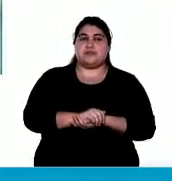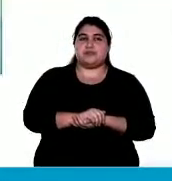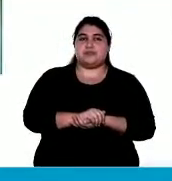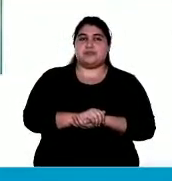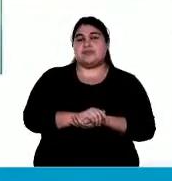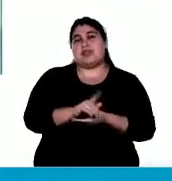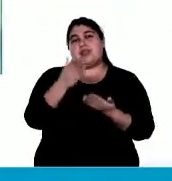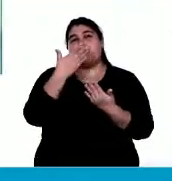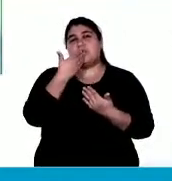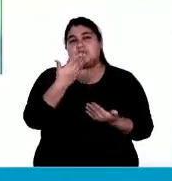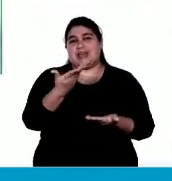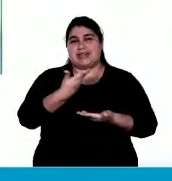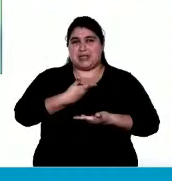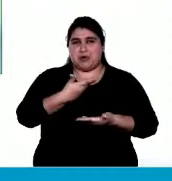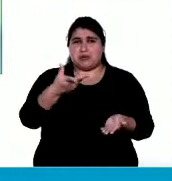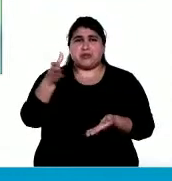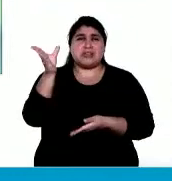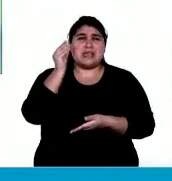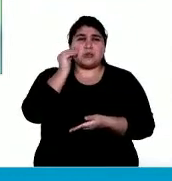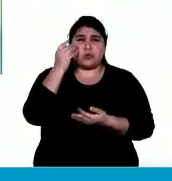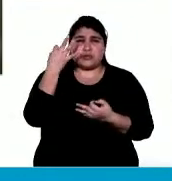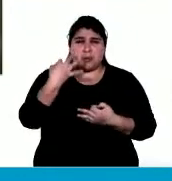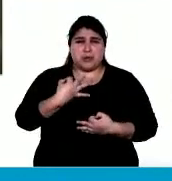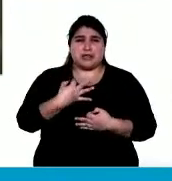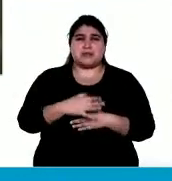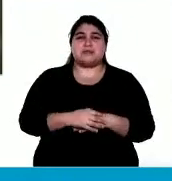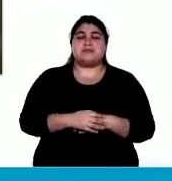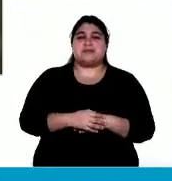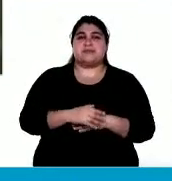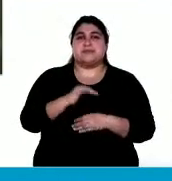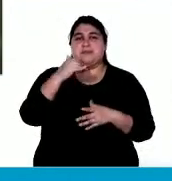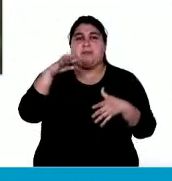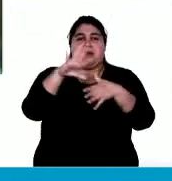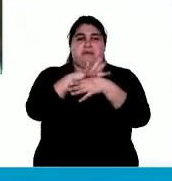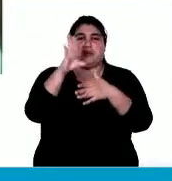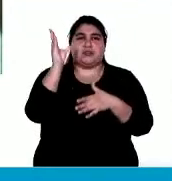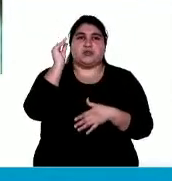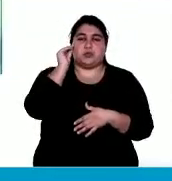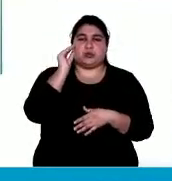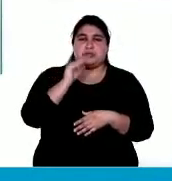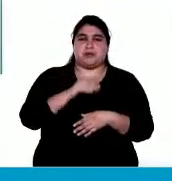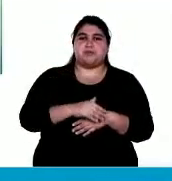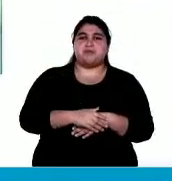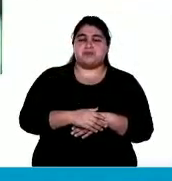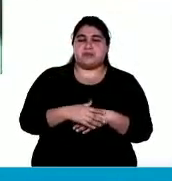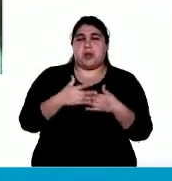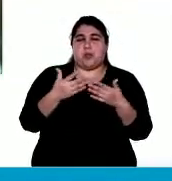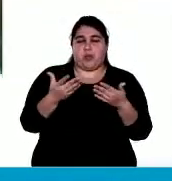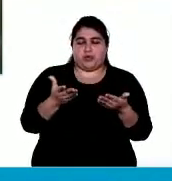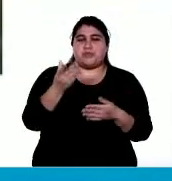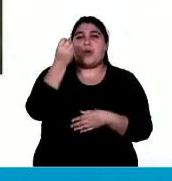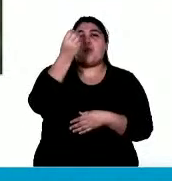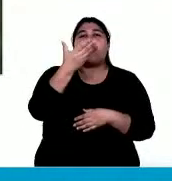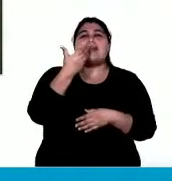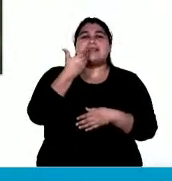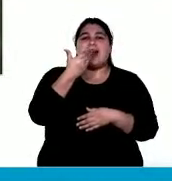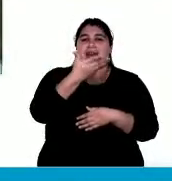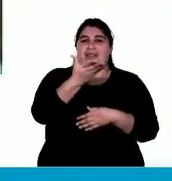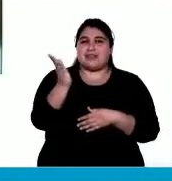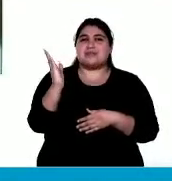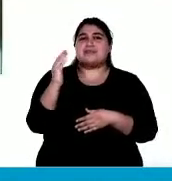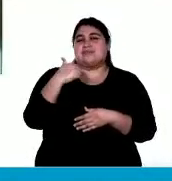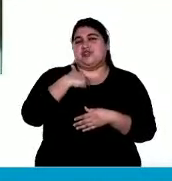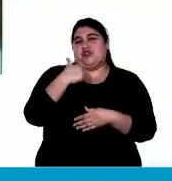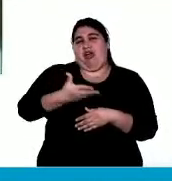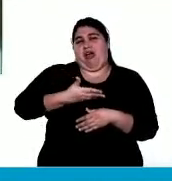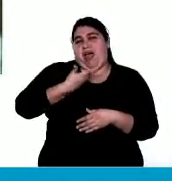Gracias, señor presidente. ¿Se escucha bien? Sí, diputado, lo escuchamos perfectamente. Bueno, buenas tardes. Haré uso de la